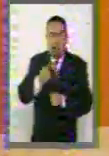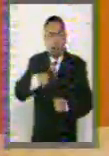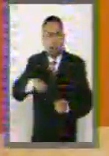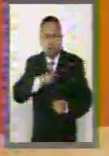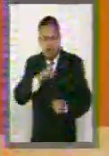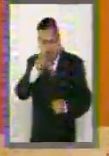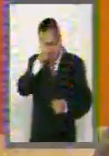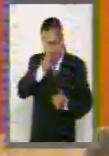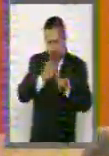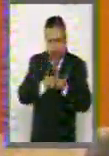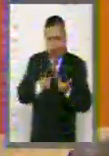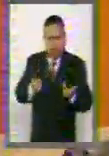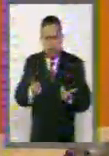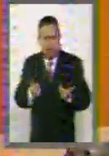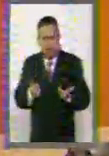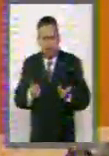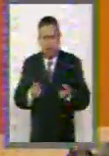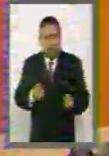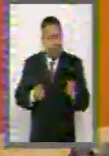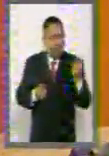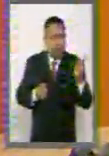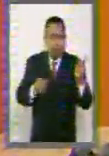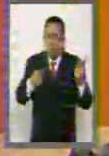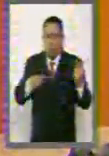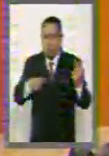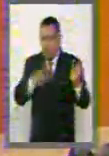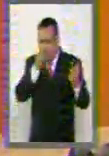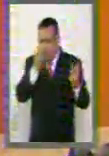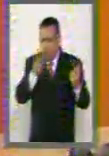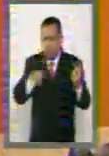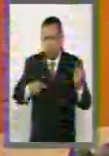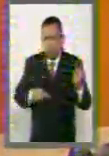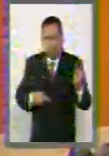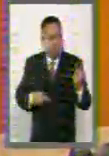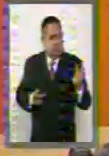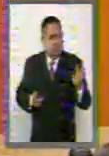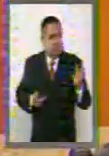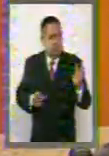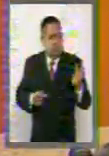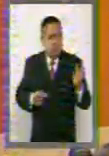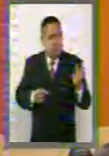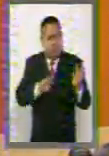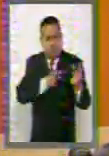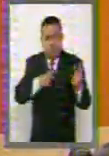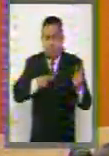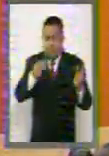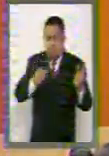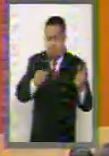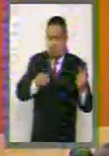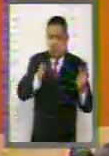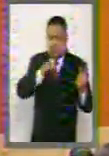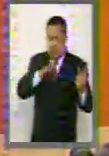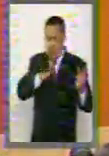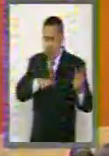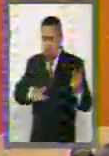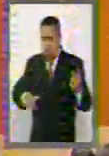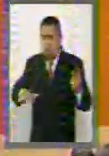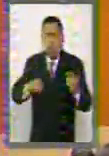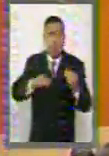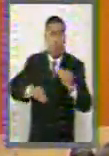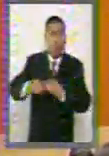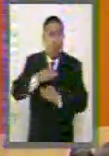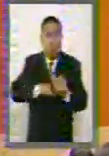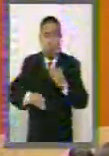en la elección de dos personas que debería representar para este Senado y para todos los